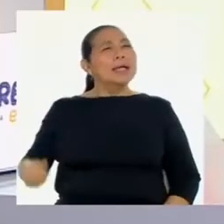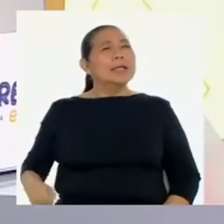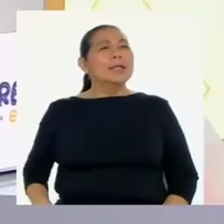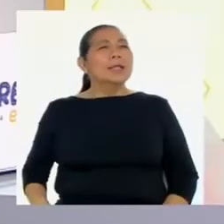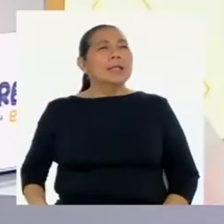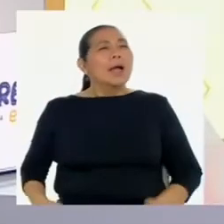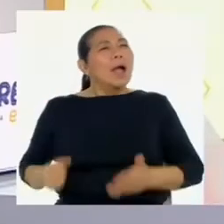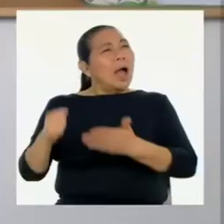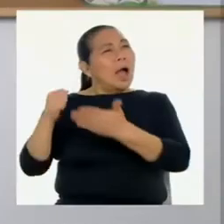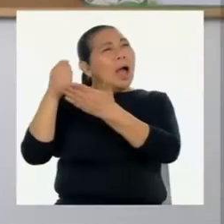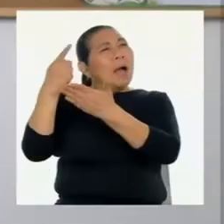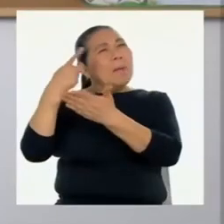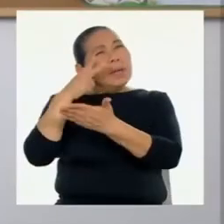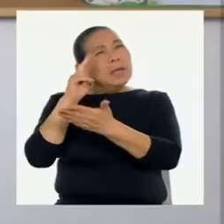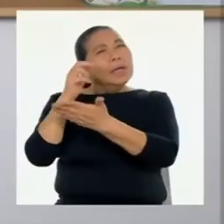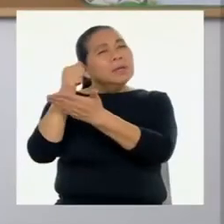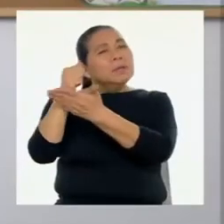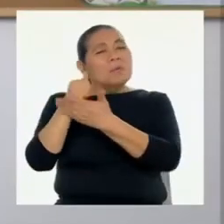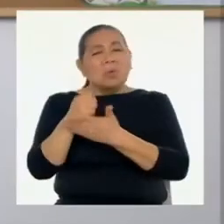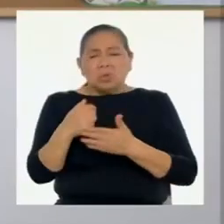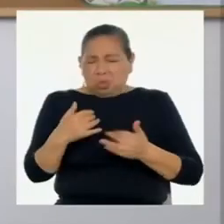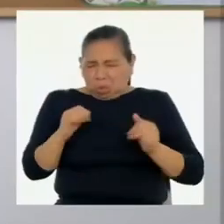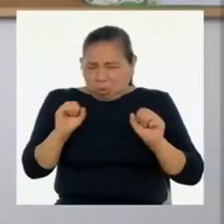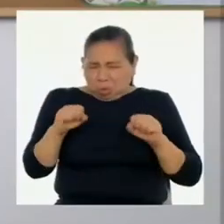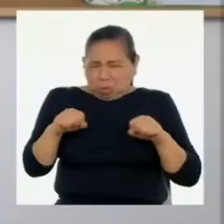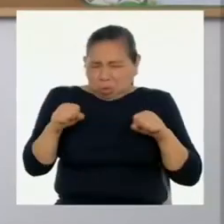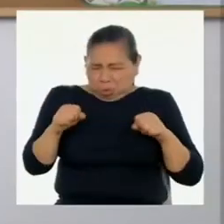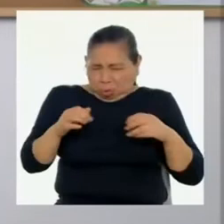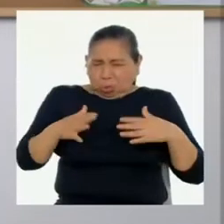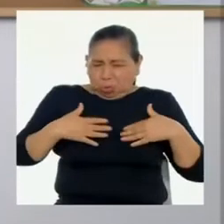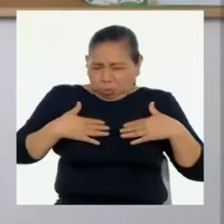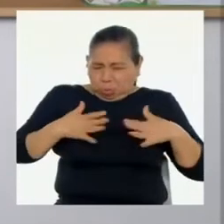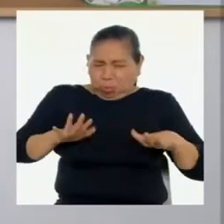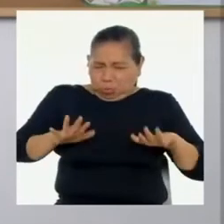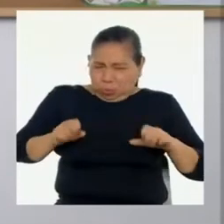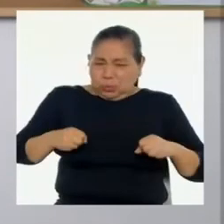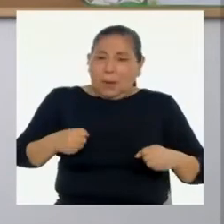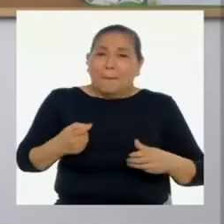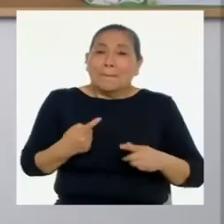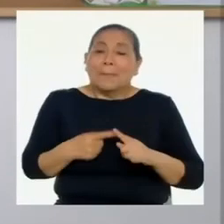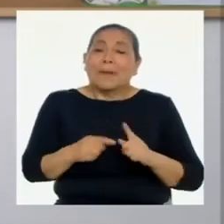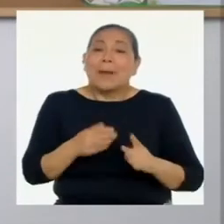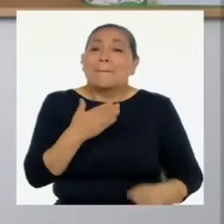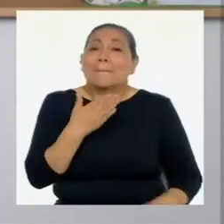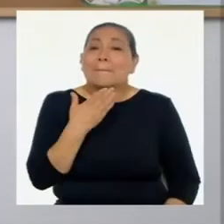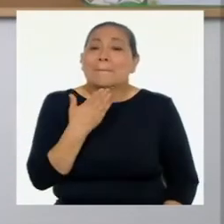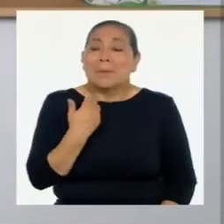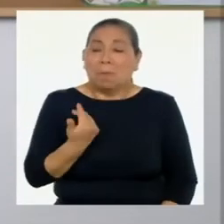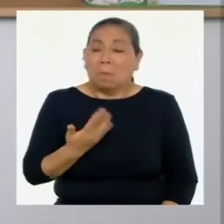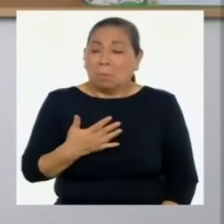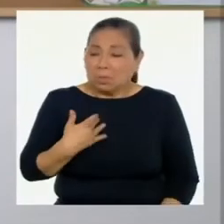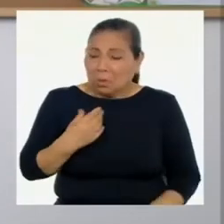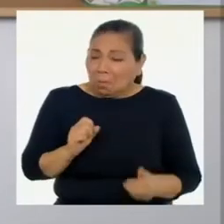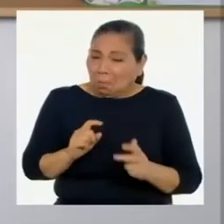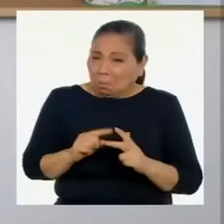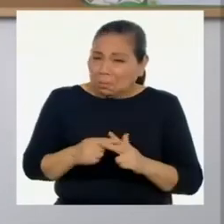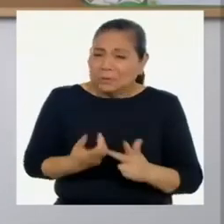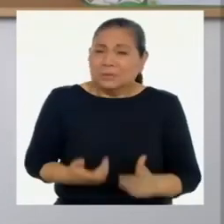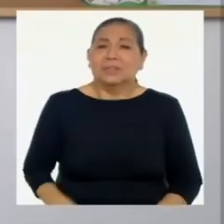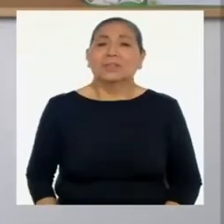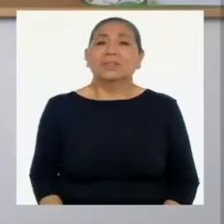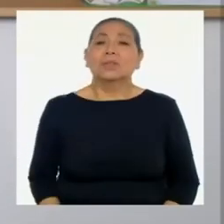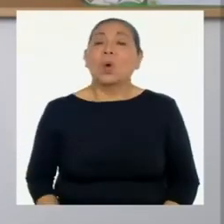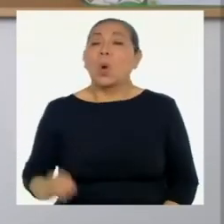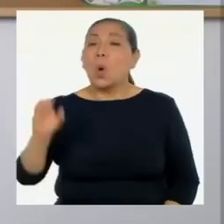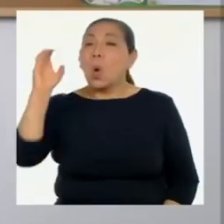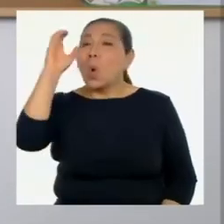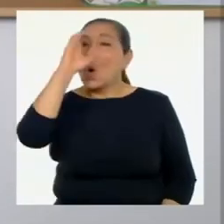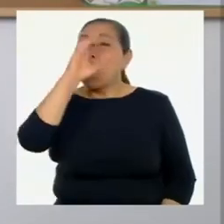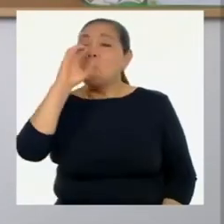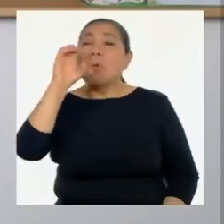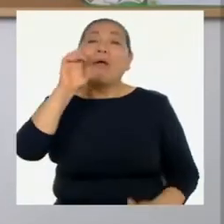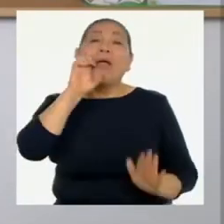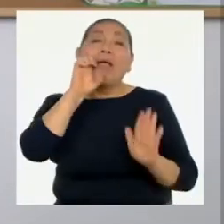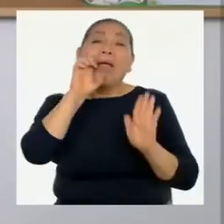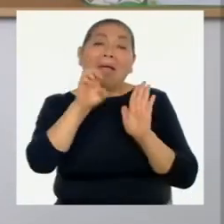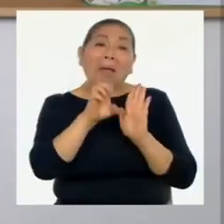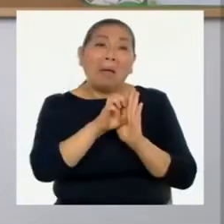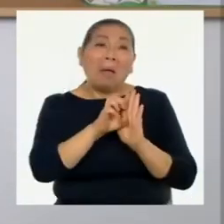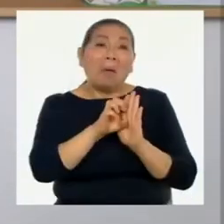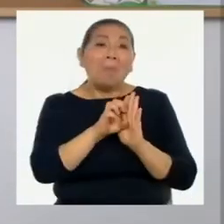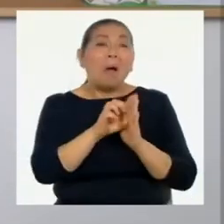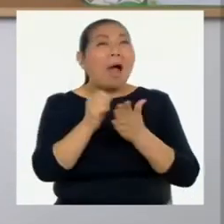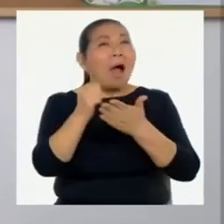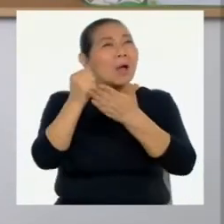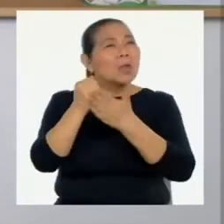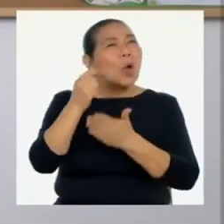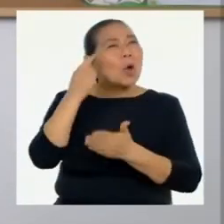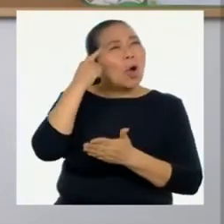gustaría que me ayudara con eso. Magnífica idea, Yanira. Y qué bueno que para poder empezar hayas buscado ejemplos